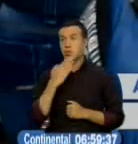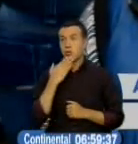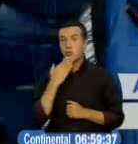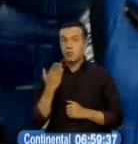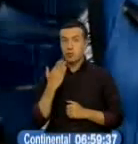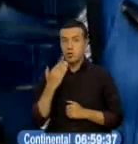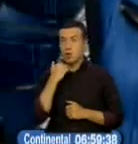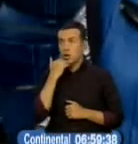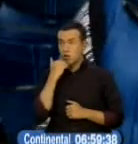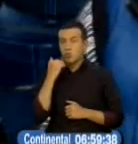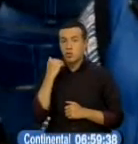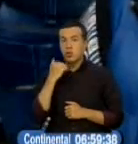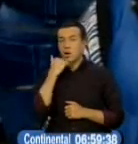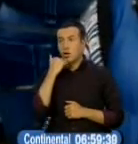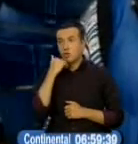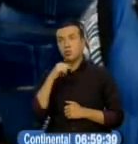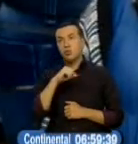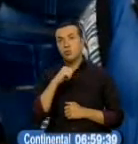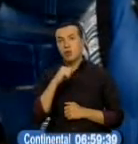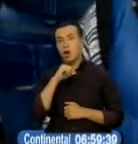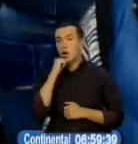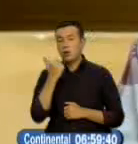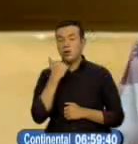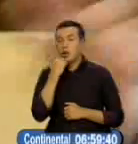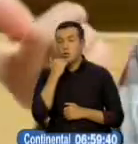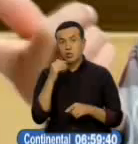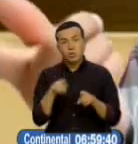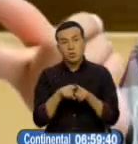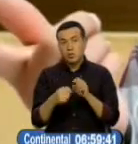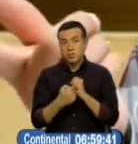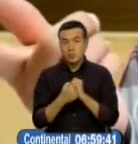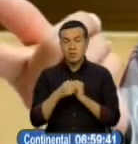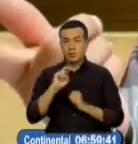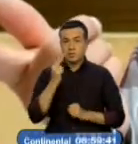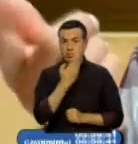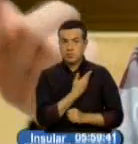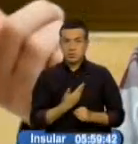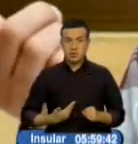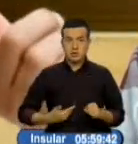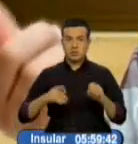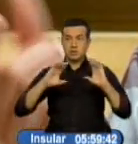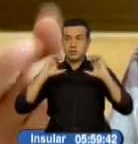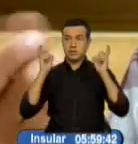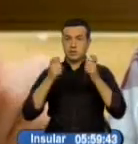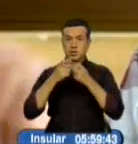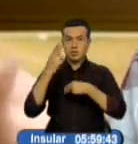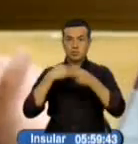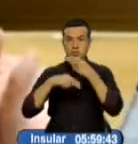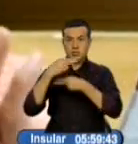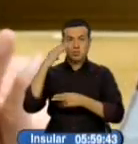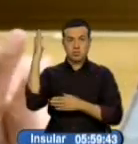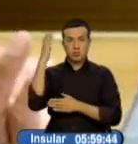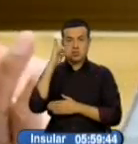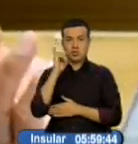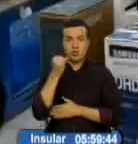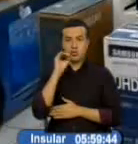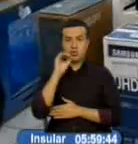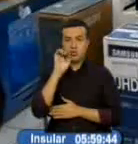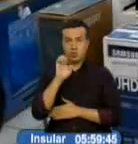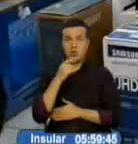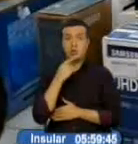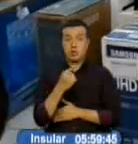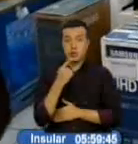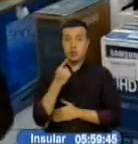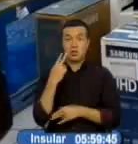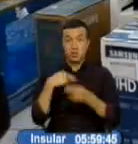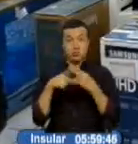canasta, pero otra manera, algo similar. Para el vicepresidente de la Cámara de Comercio de Tulcán, José Tatés, la